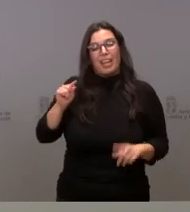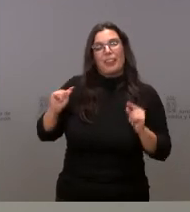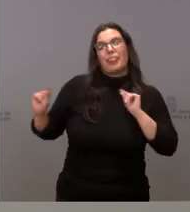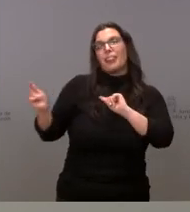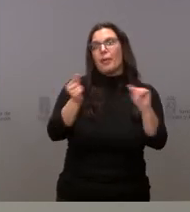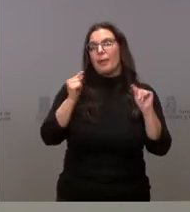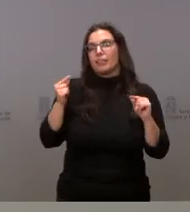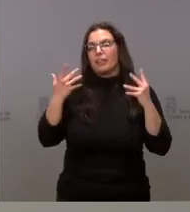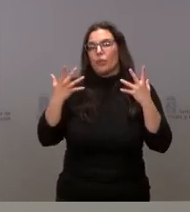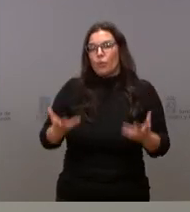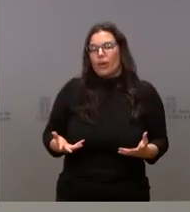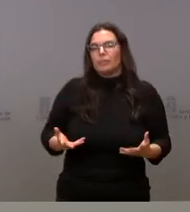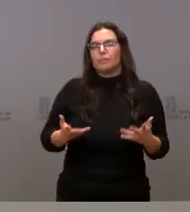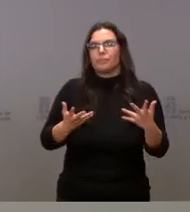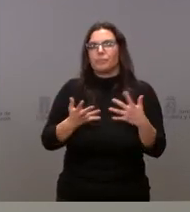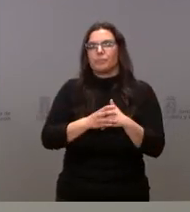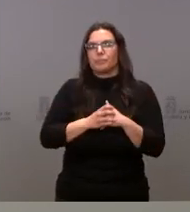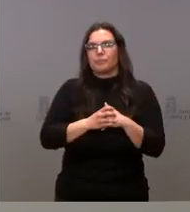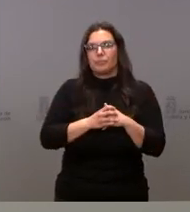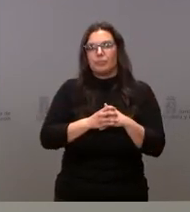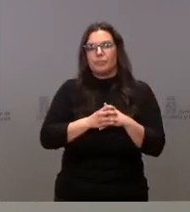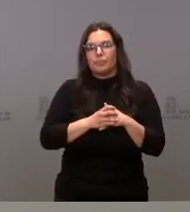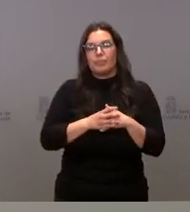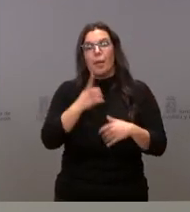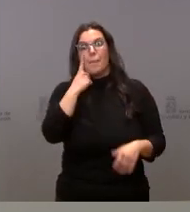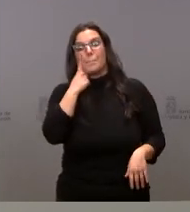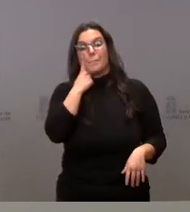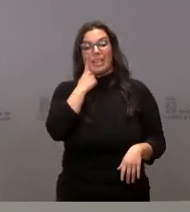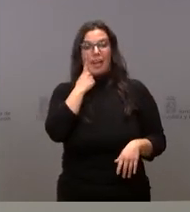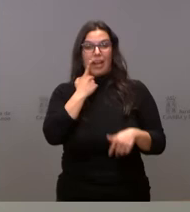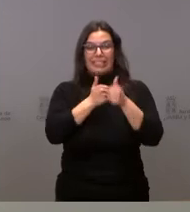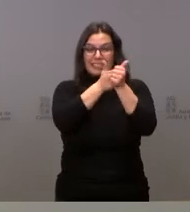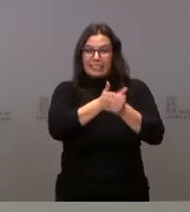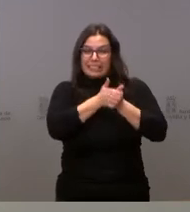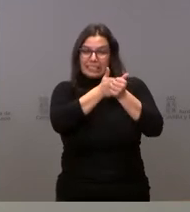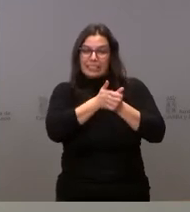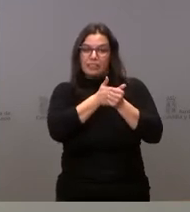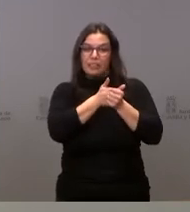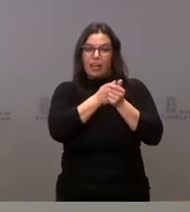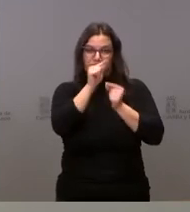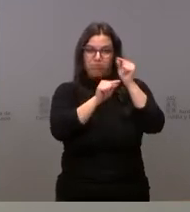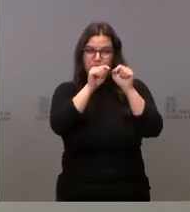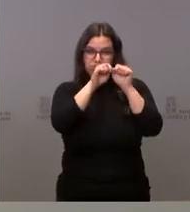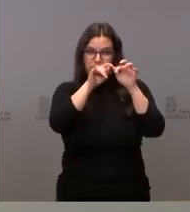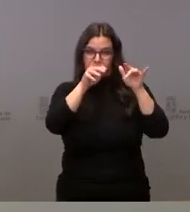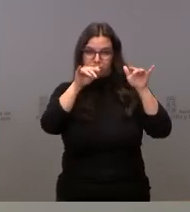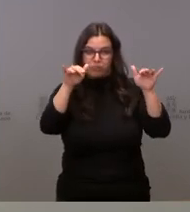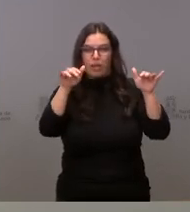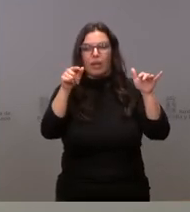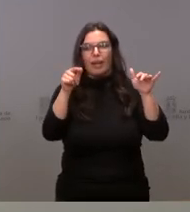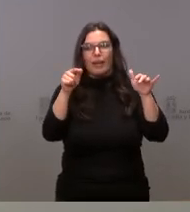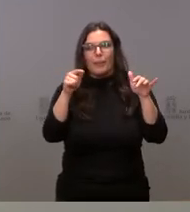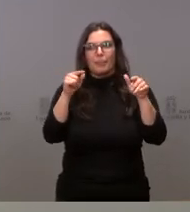la situación de la disminución de la intensidad de la vigilancia epidemiológica clay con respecto al coronavirus